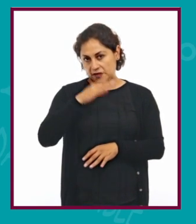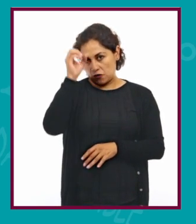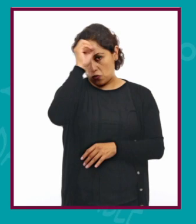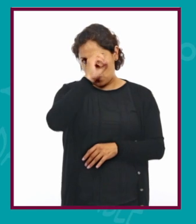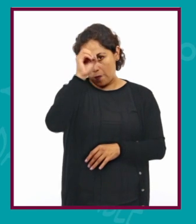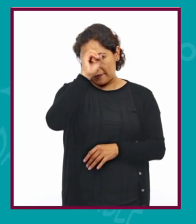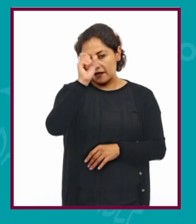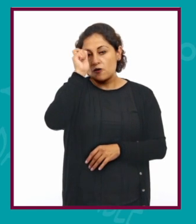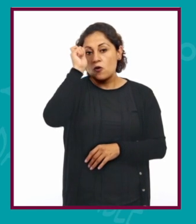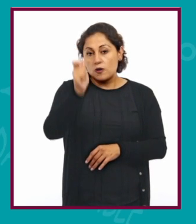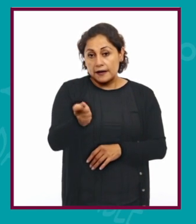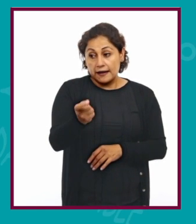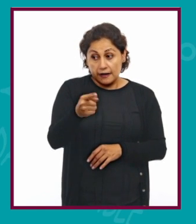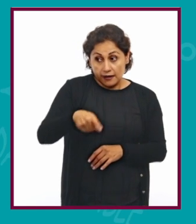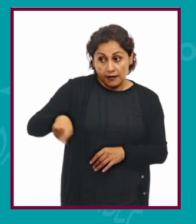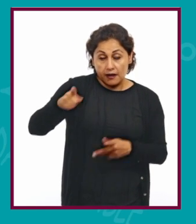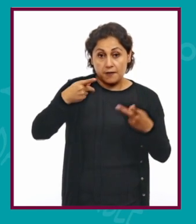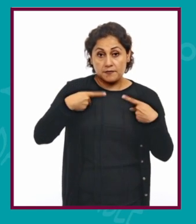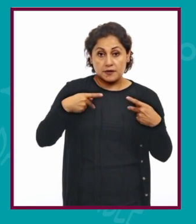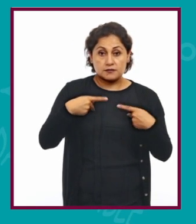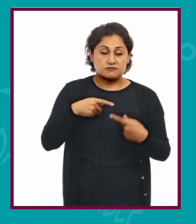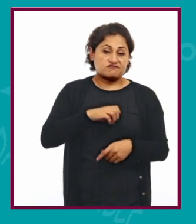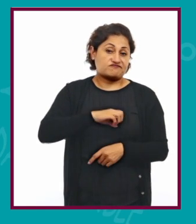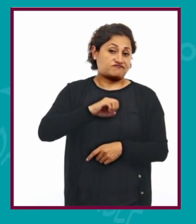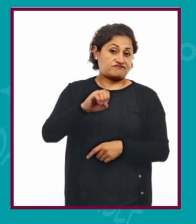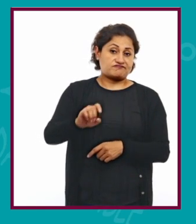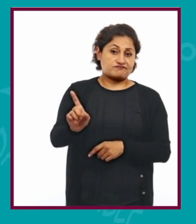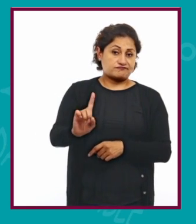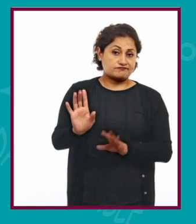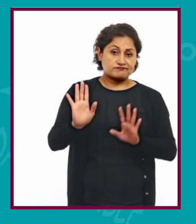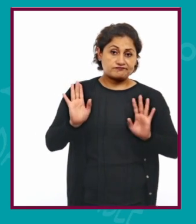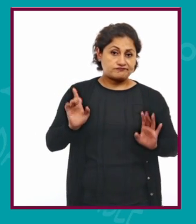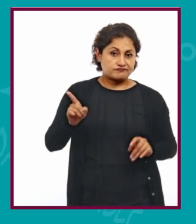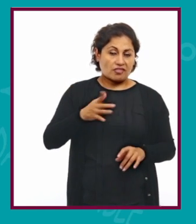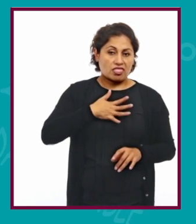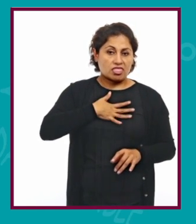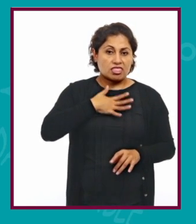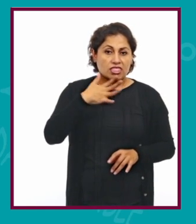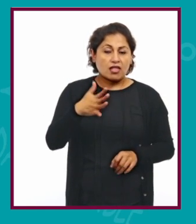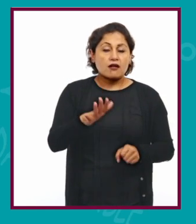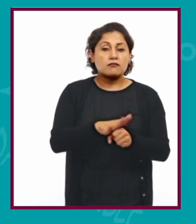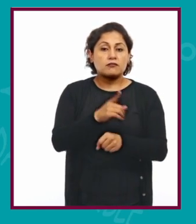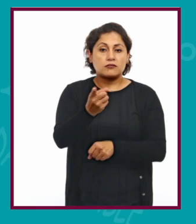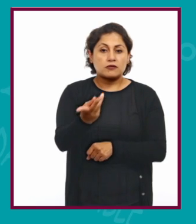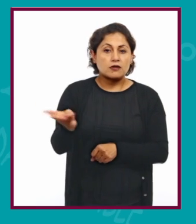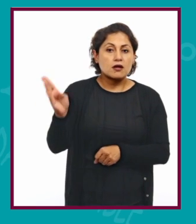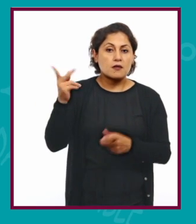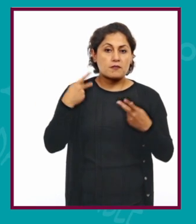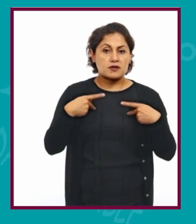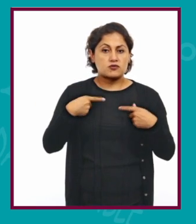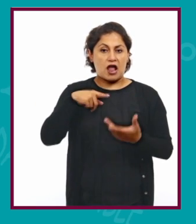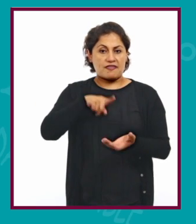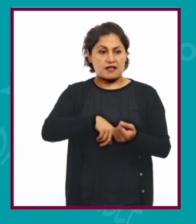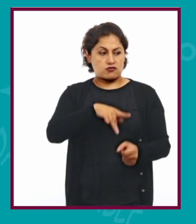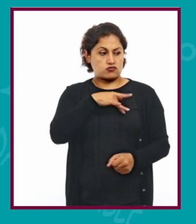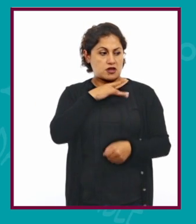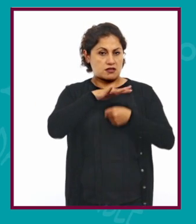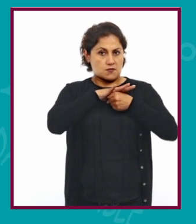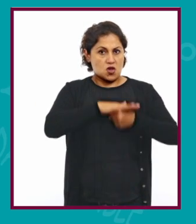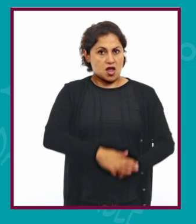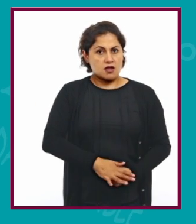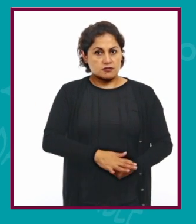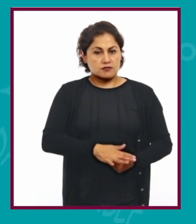Yo considero que esas personas pues sí son repugnantes en lo personal. Son personas que tienen sentimientos